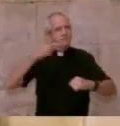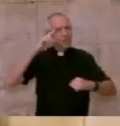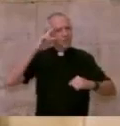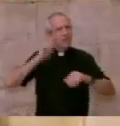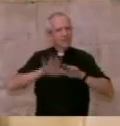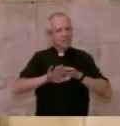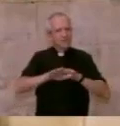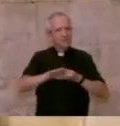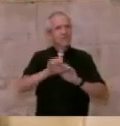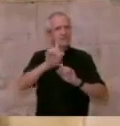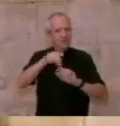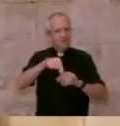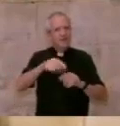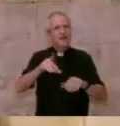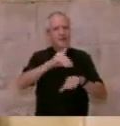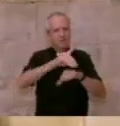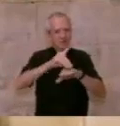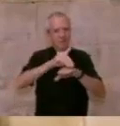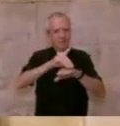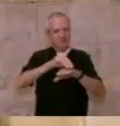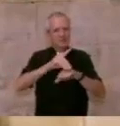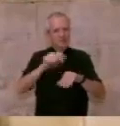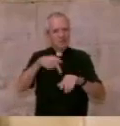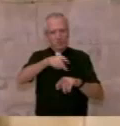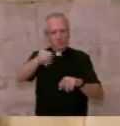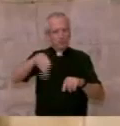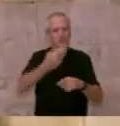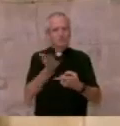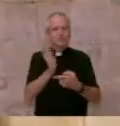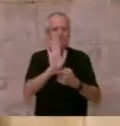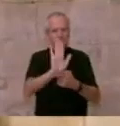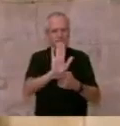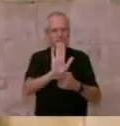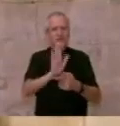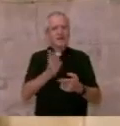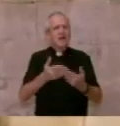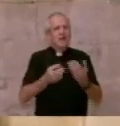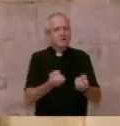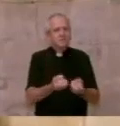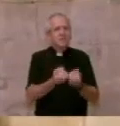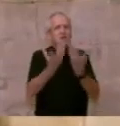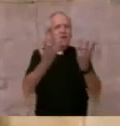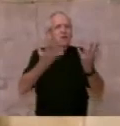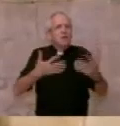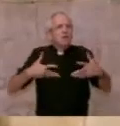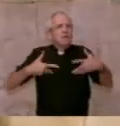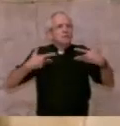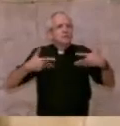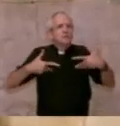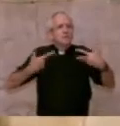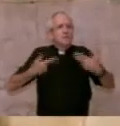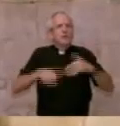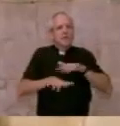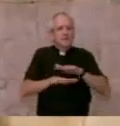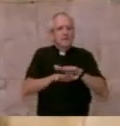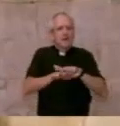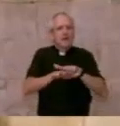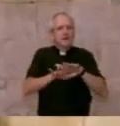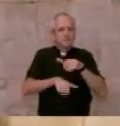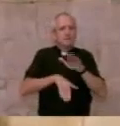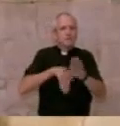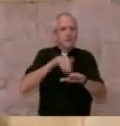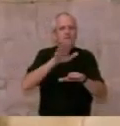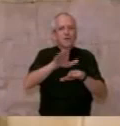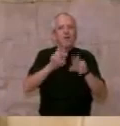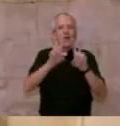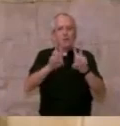La experiencia del sínodo a nivel diocesano, como remarca, ha desvelado una ilusión por caminar de una forma